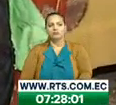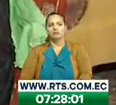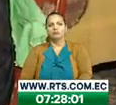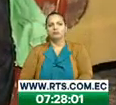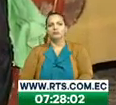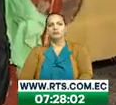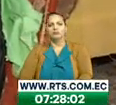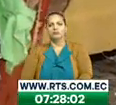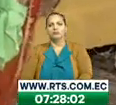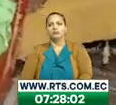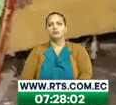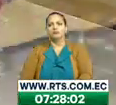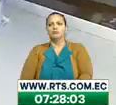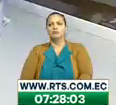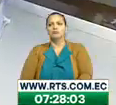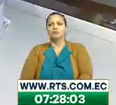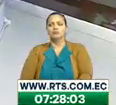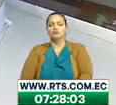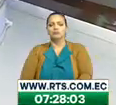Salazar.